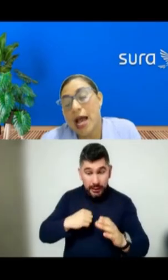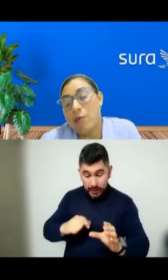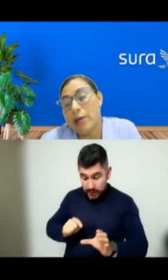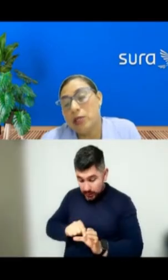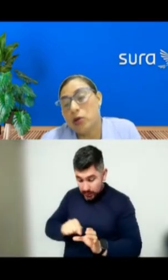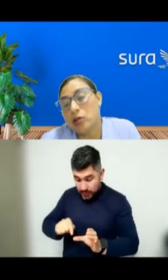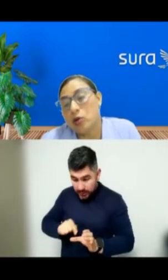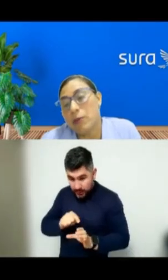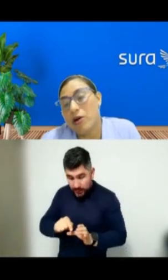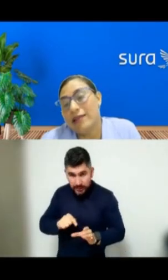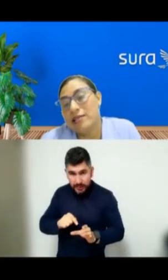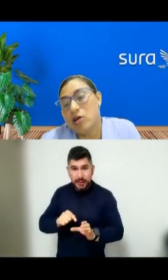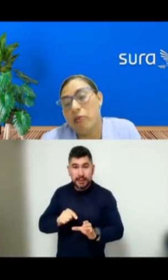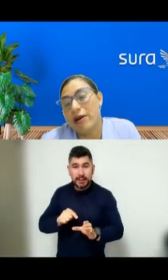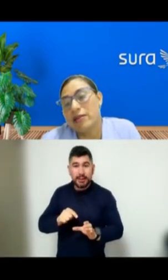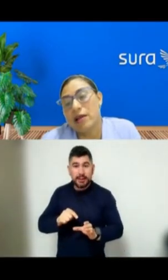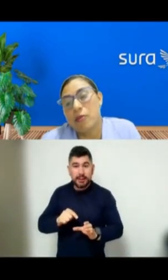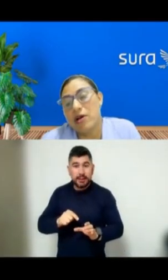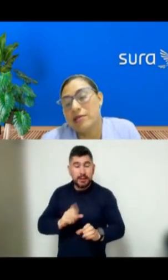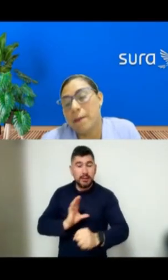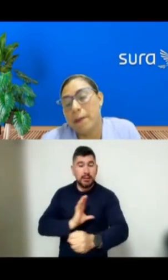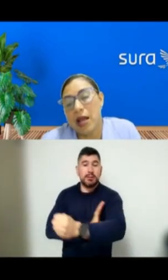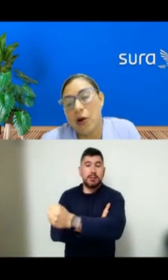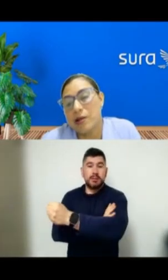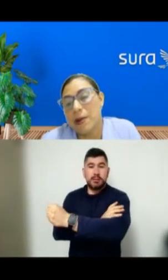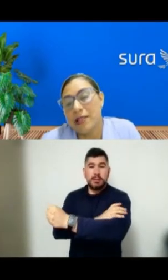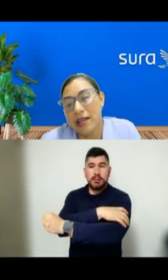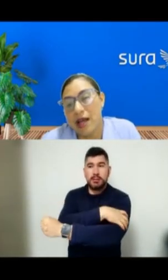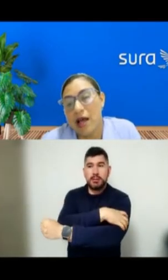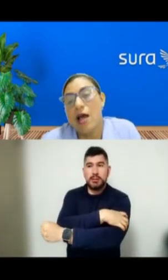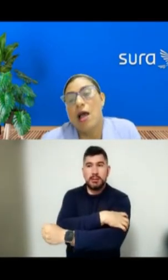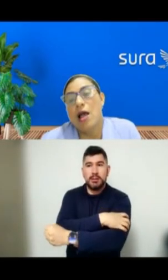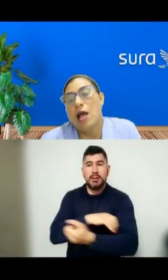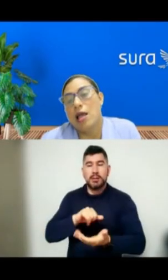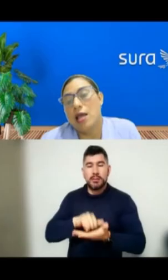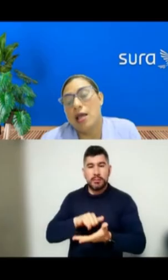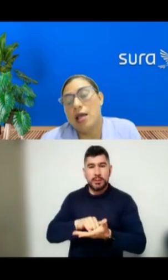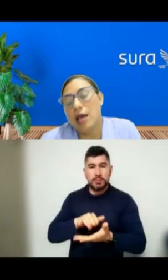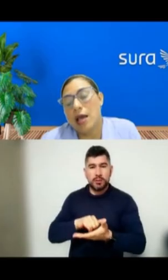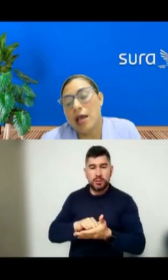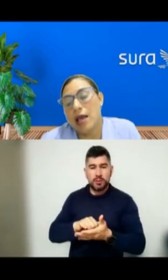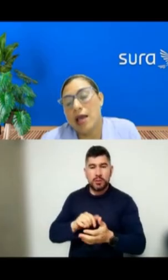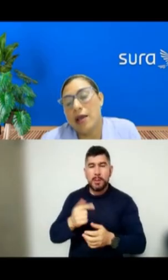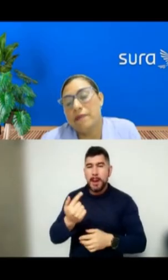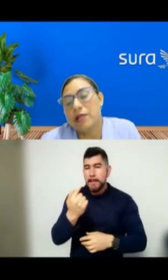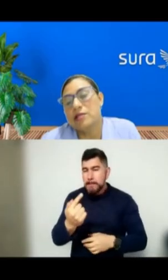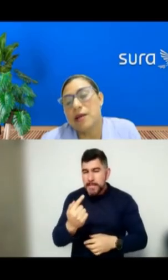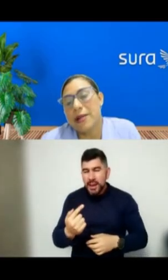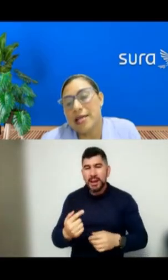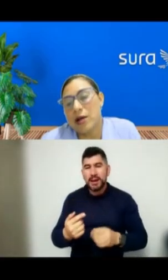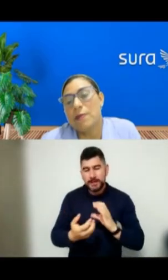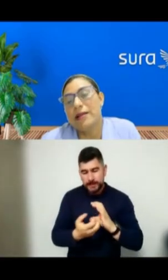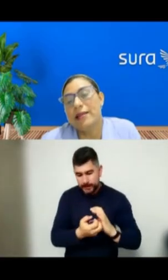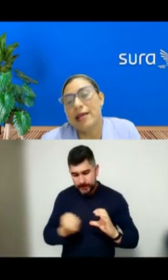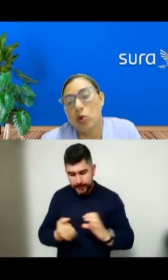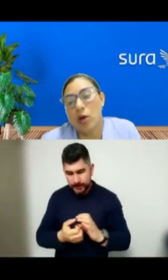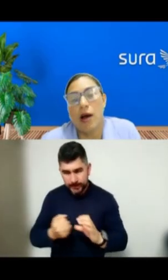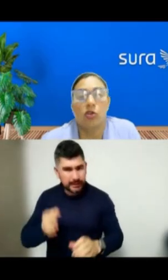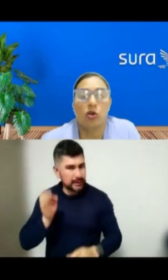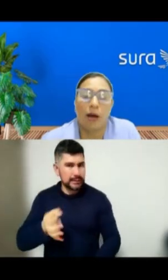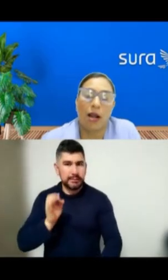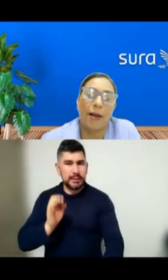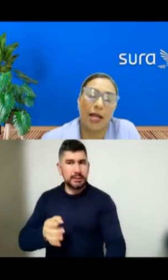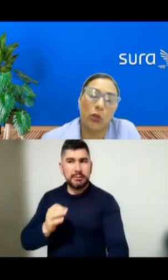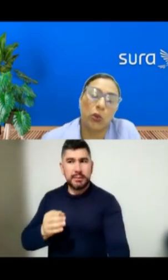que al momento que tomemos la tensión pues retiremos esas pilas o esas baterías y que siempre sean unas